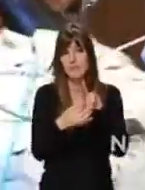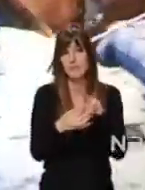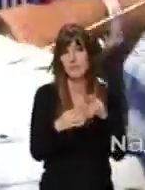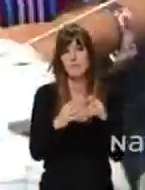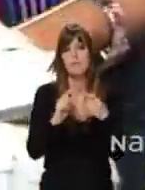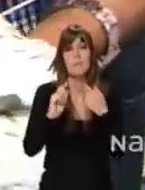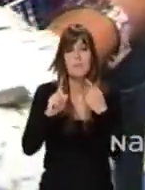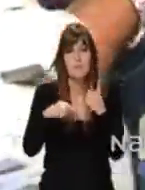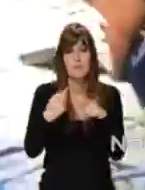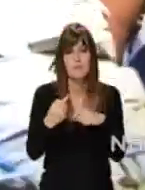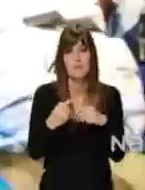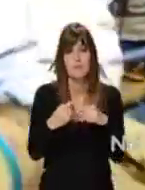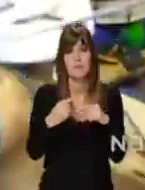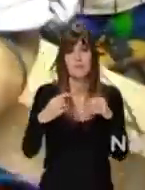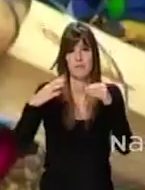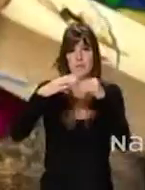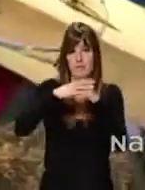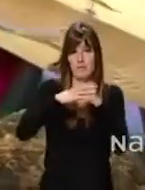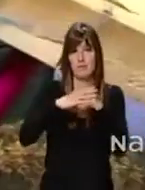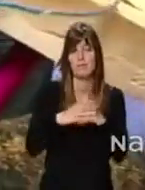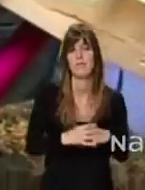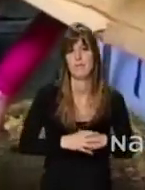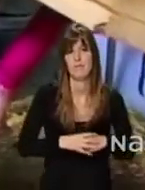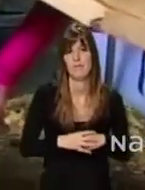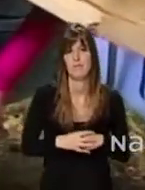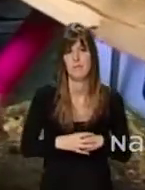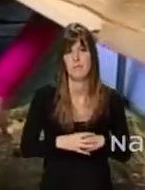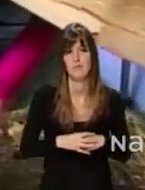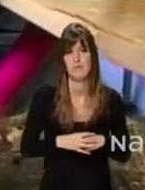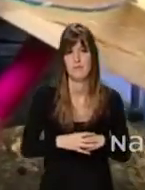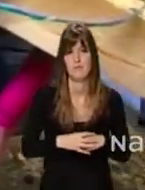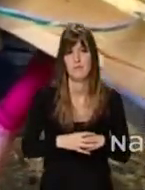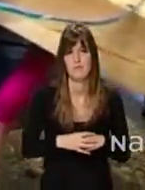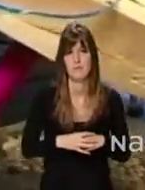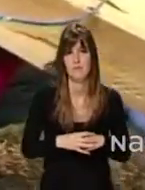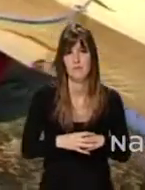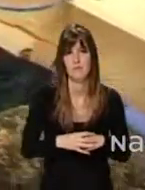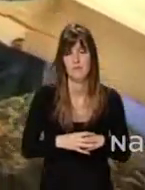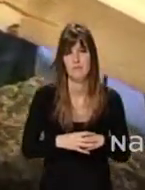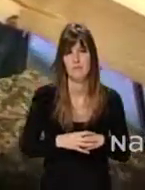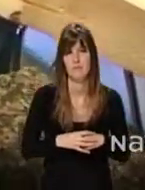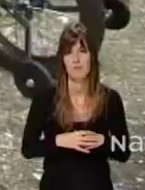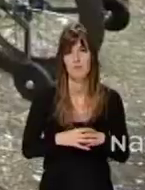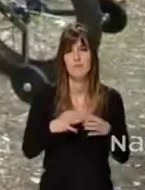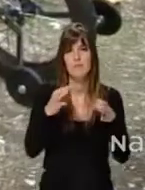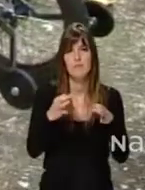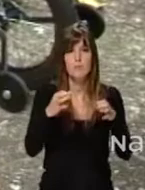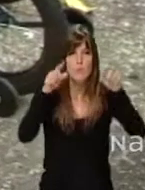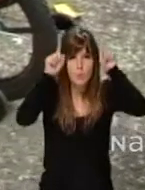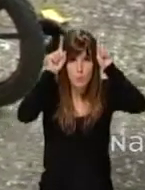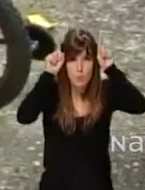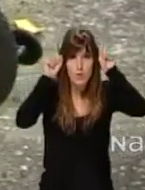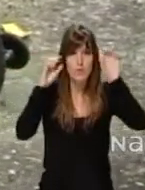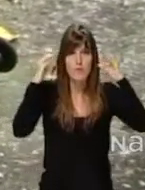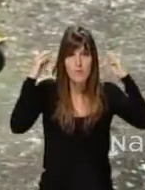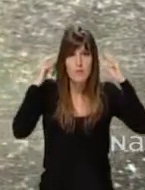y después pues se ponen. Se ponen siempre muy cerca del cuerno, que es como las llevan los animales. El último que